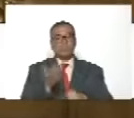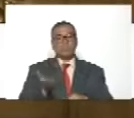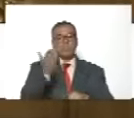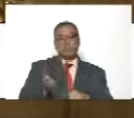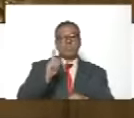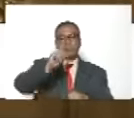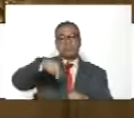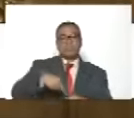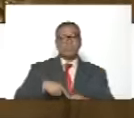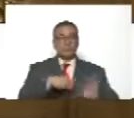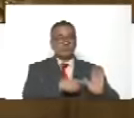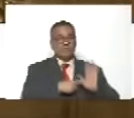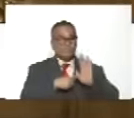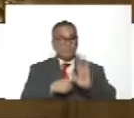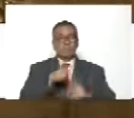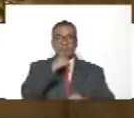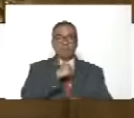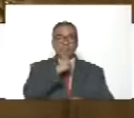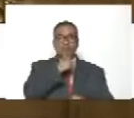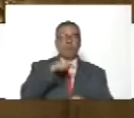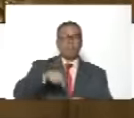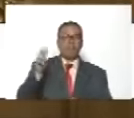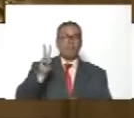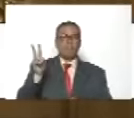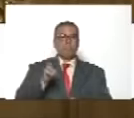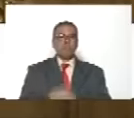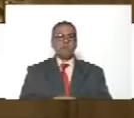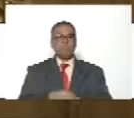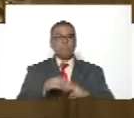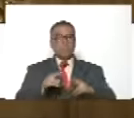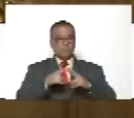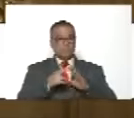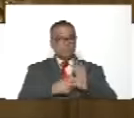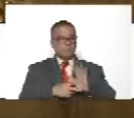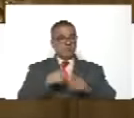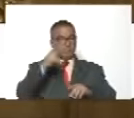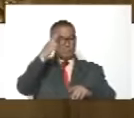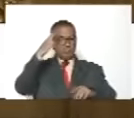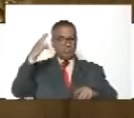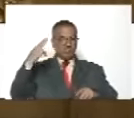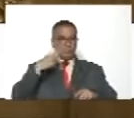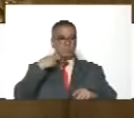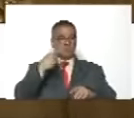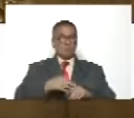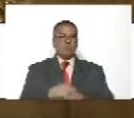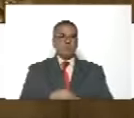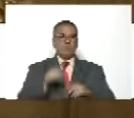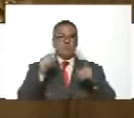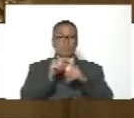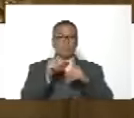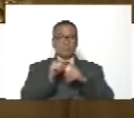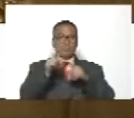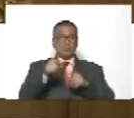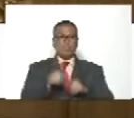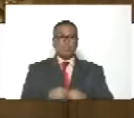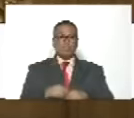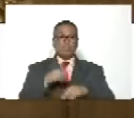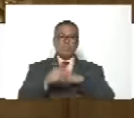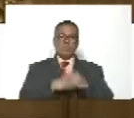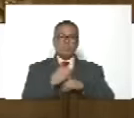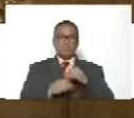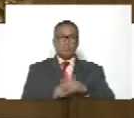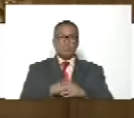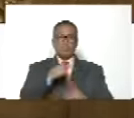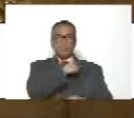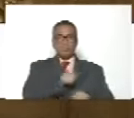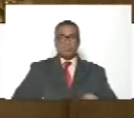y también ante el pueblo resistente de Venezuela, rindo honor y homenaje. Palabras que le dedica